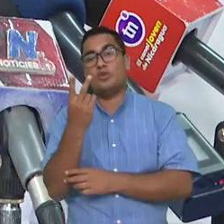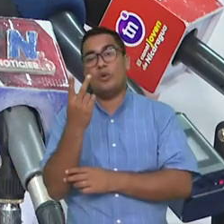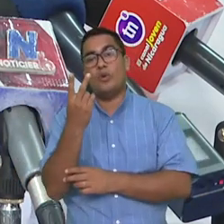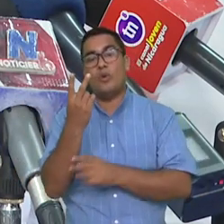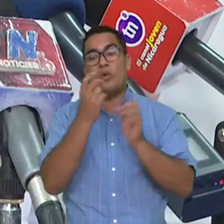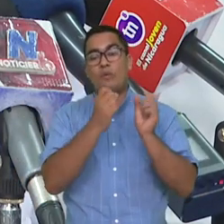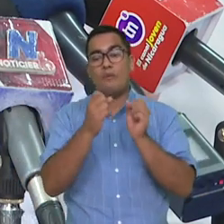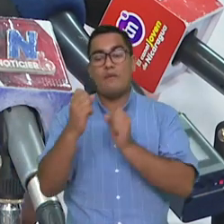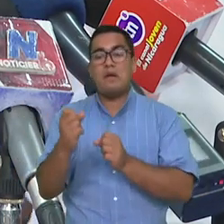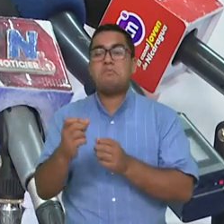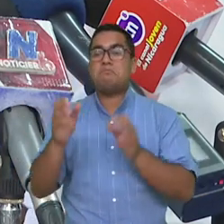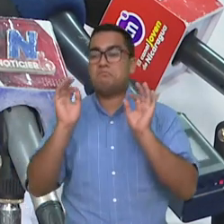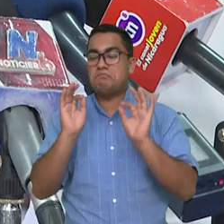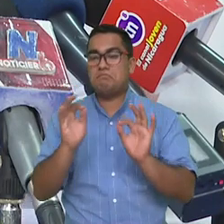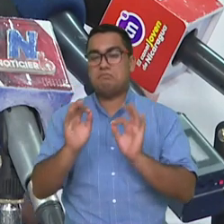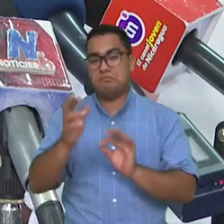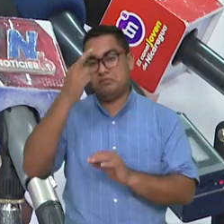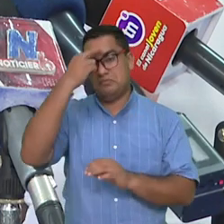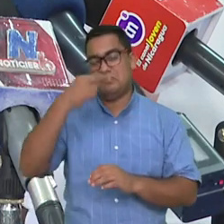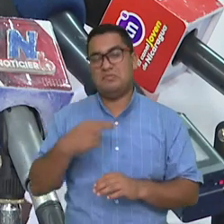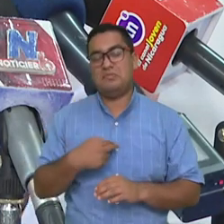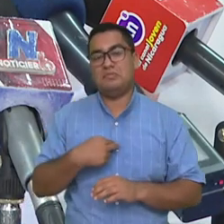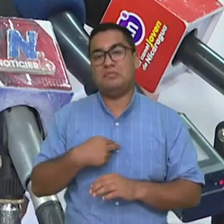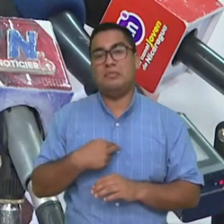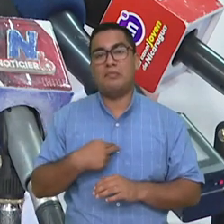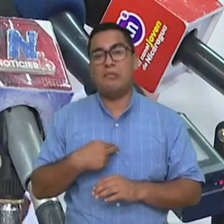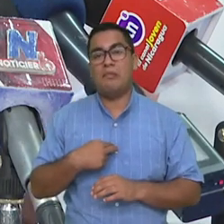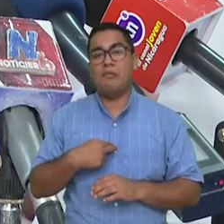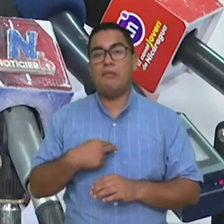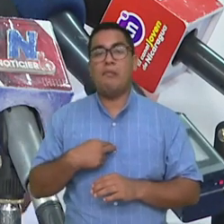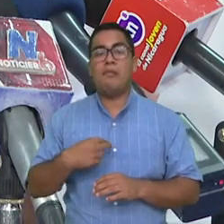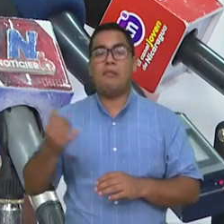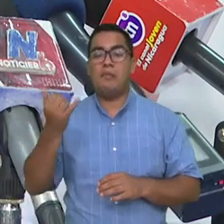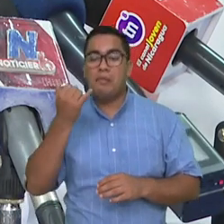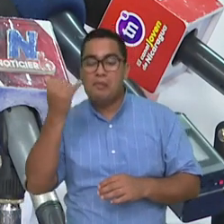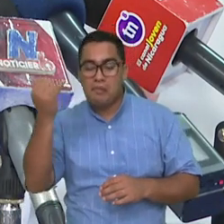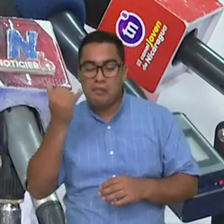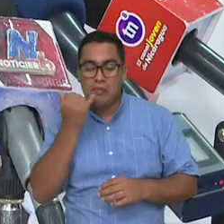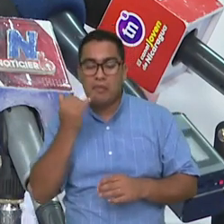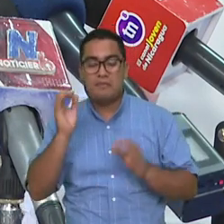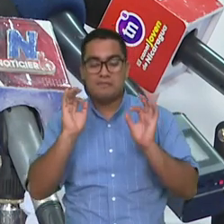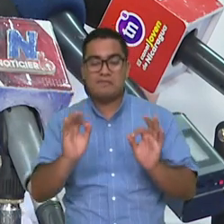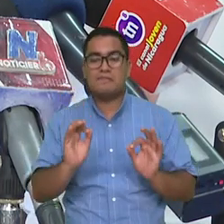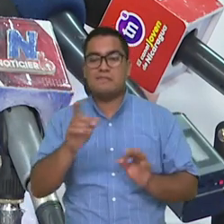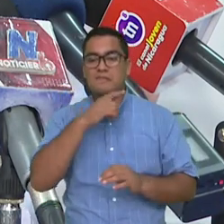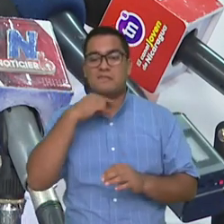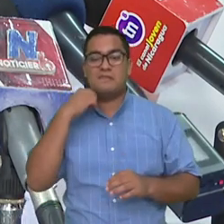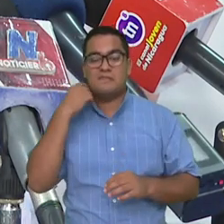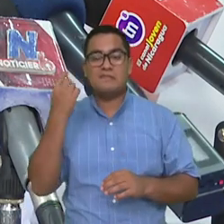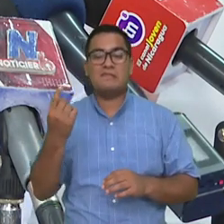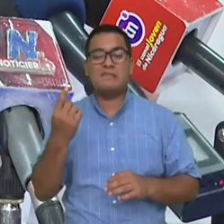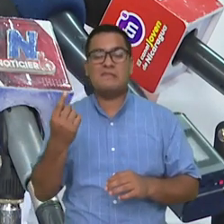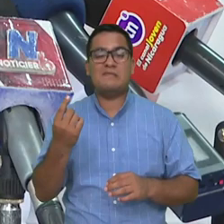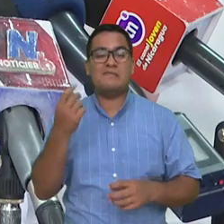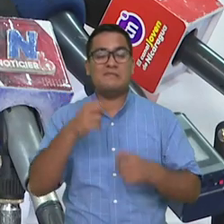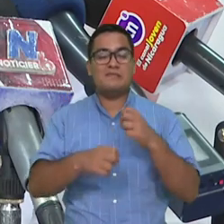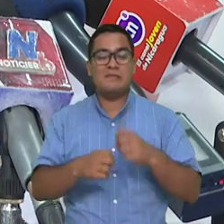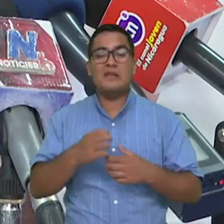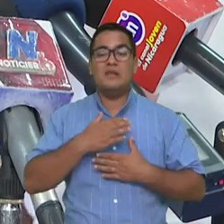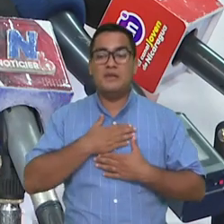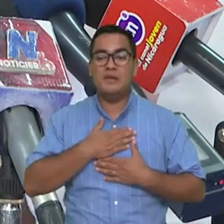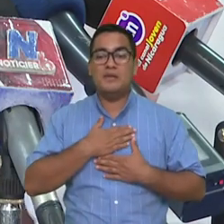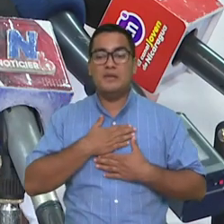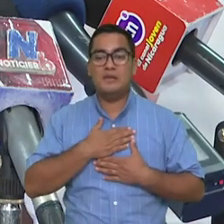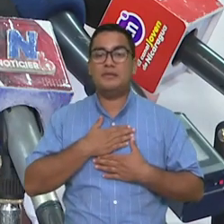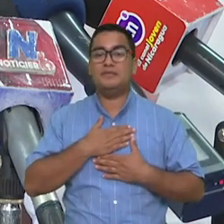actuado responsablemente porque hemos tenido la comunicación y la verificación inmediata de que tenían problemas respiratorios